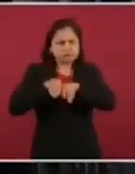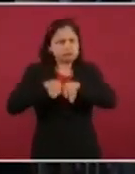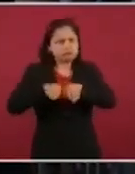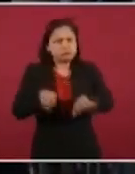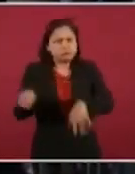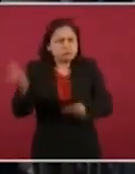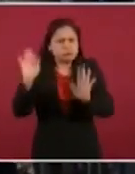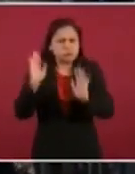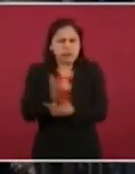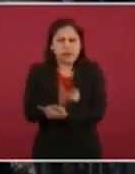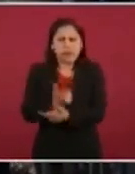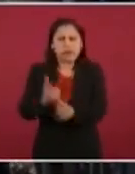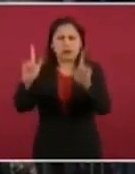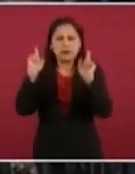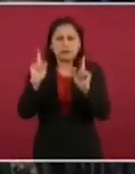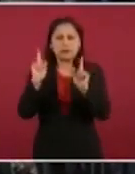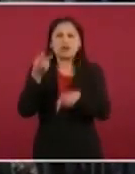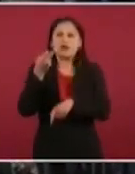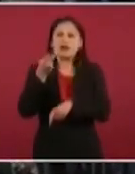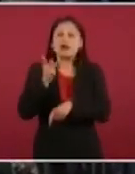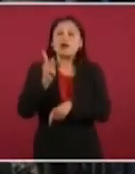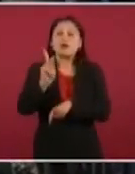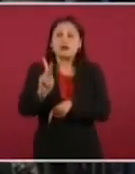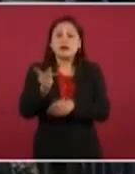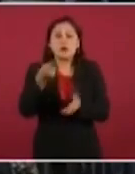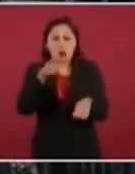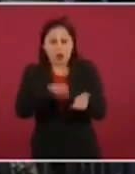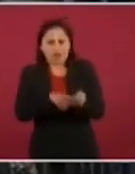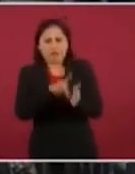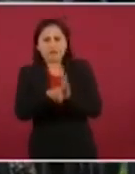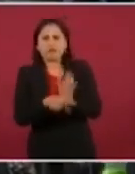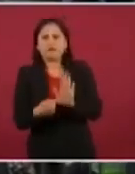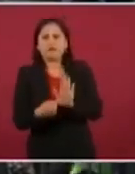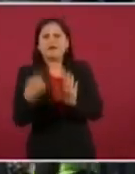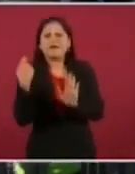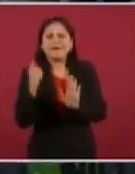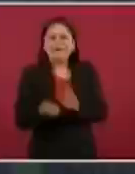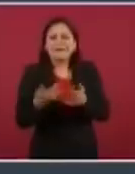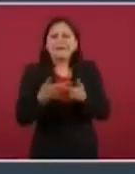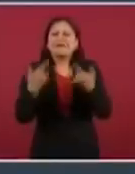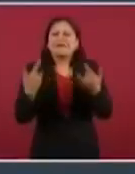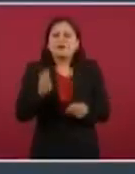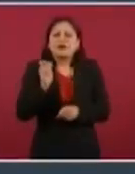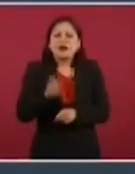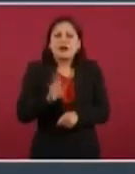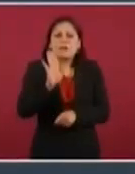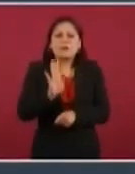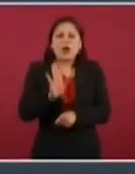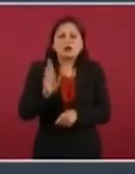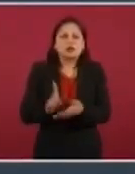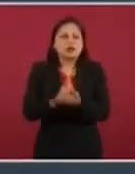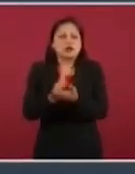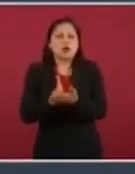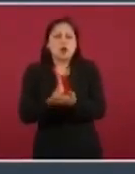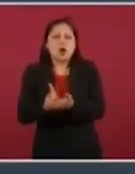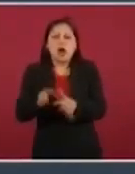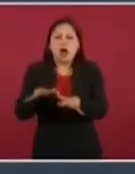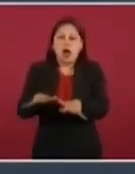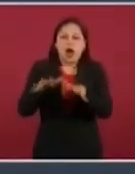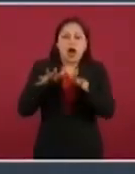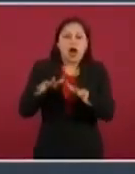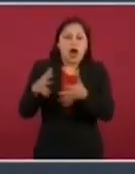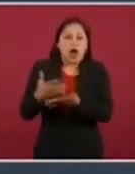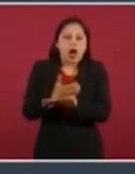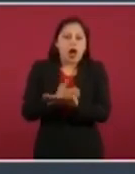televisión pero que se refleja de que es como un paraíso al